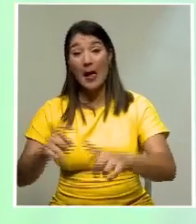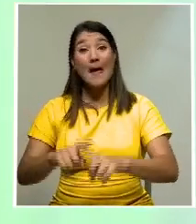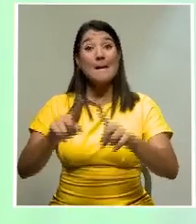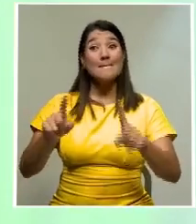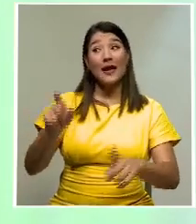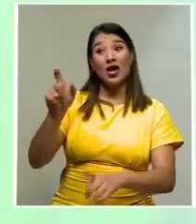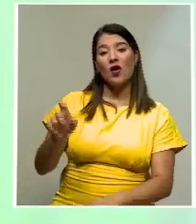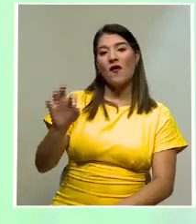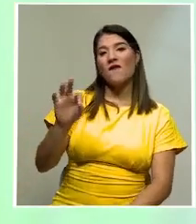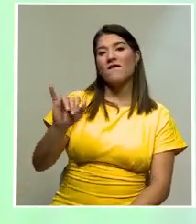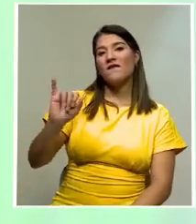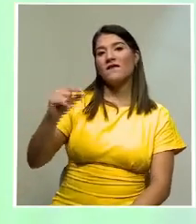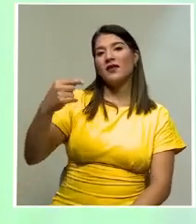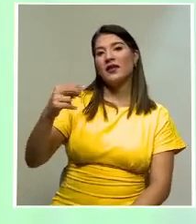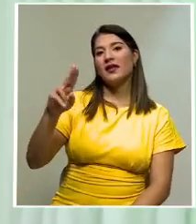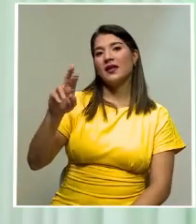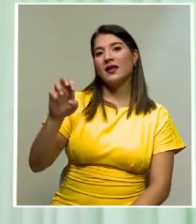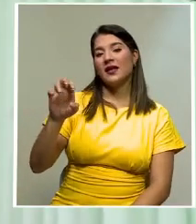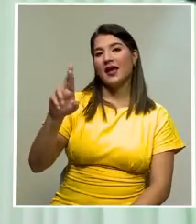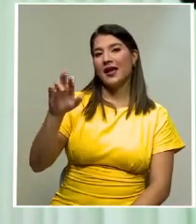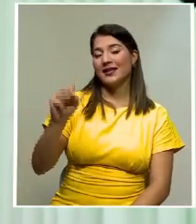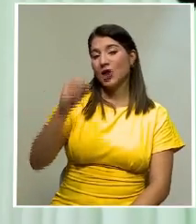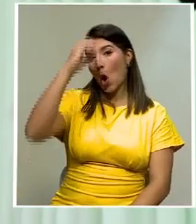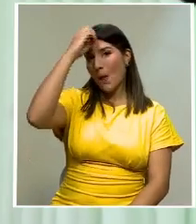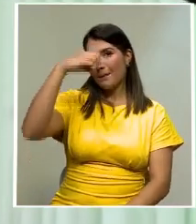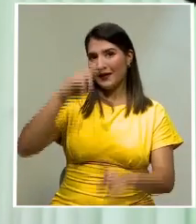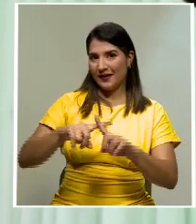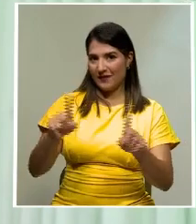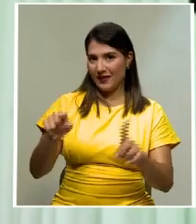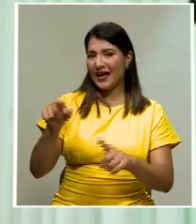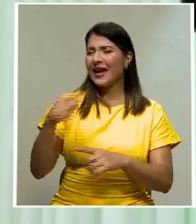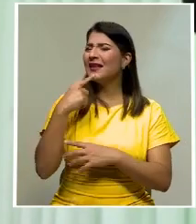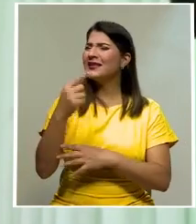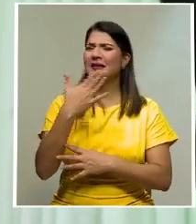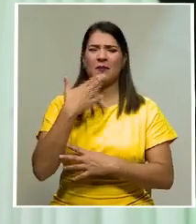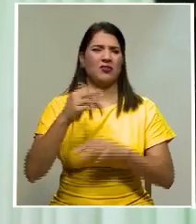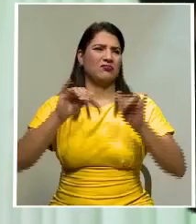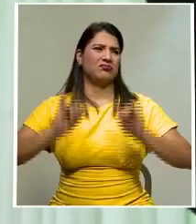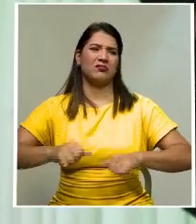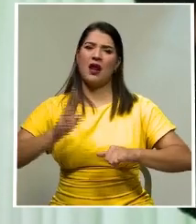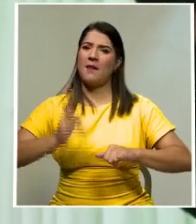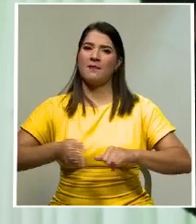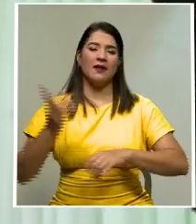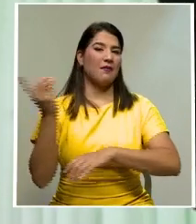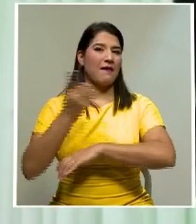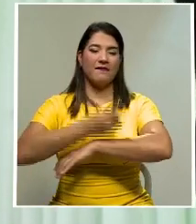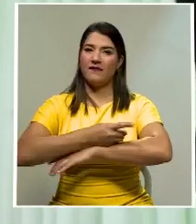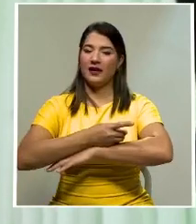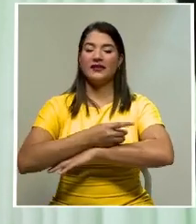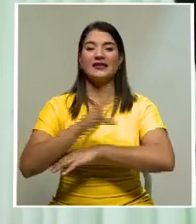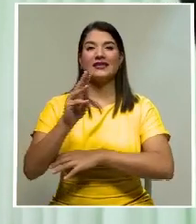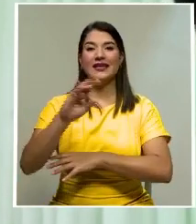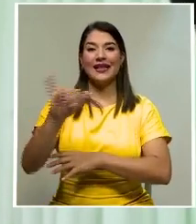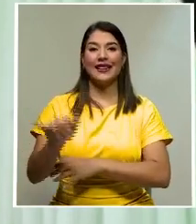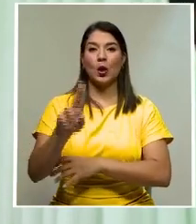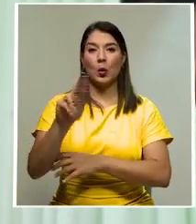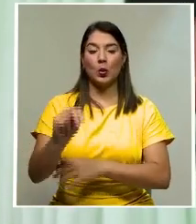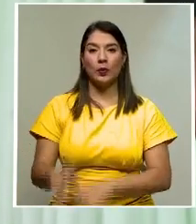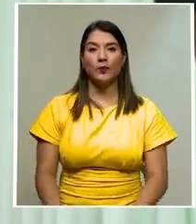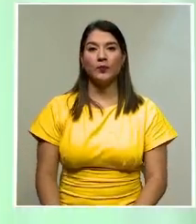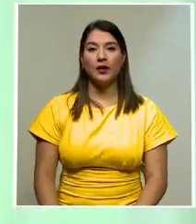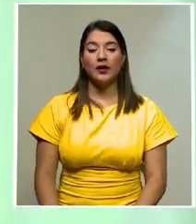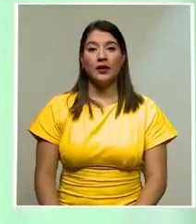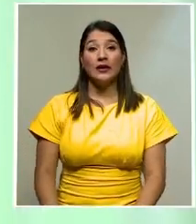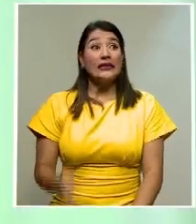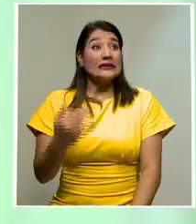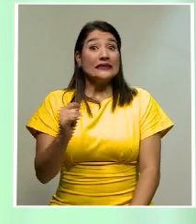Figueres difiere del resto de precandidatos e insiste en que se debe mantener la convención para el 6 de junio. Si no se